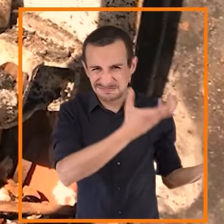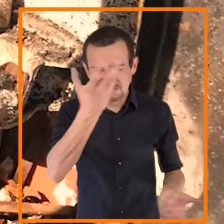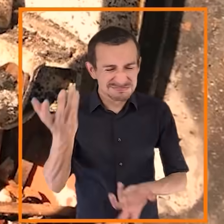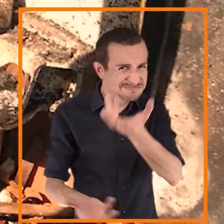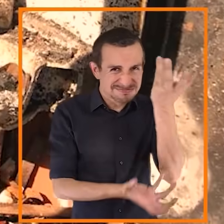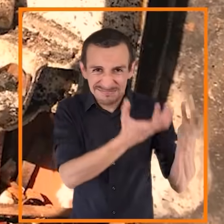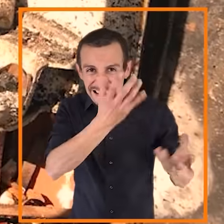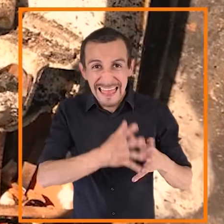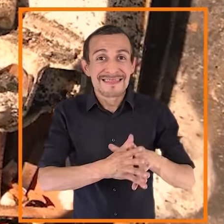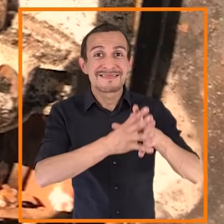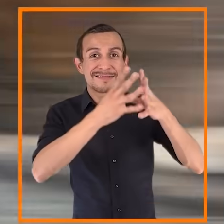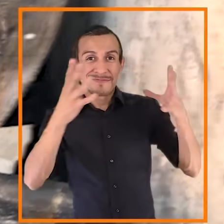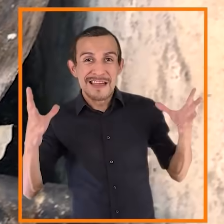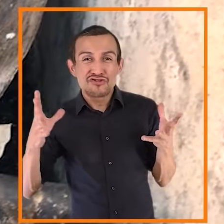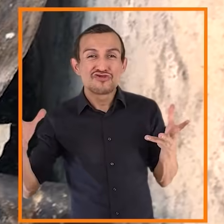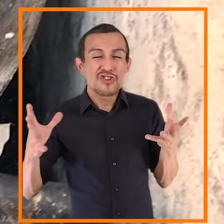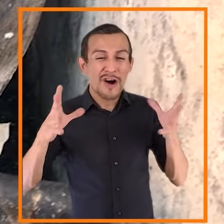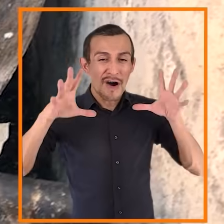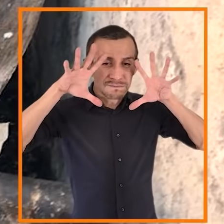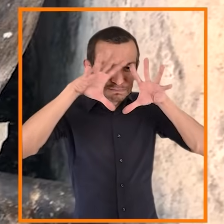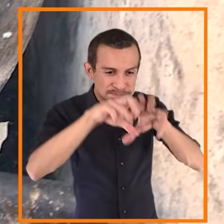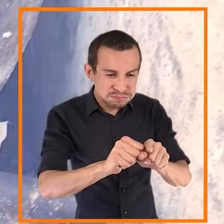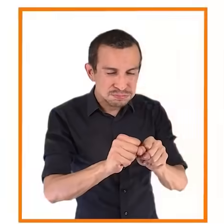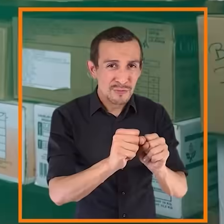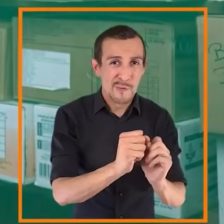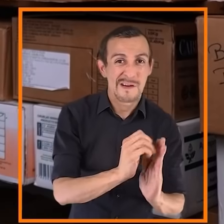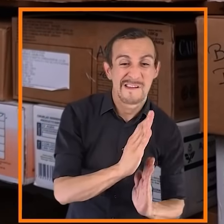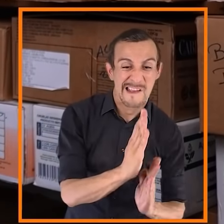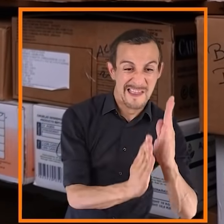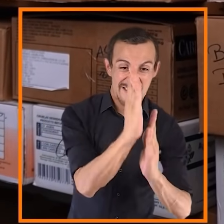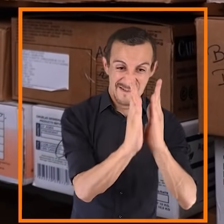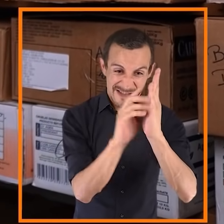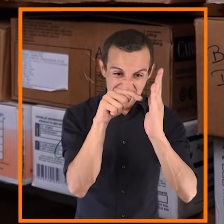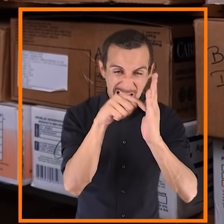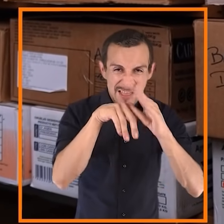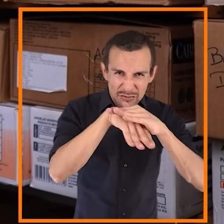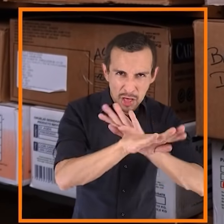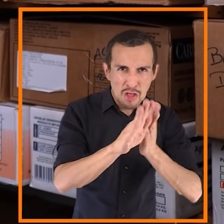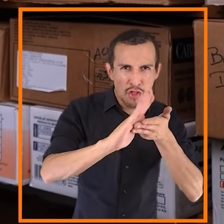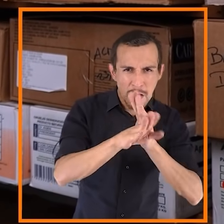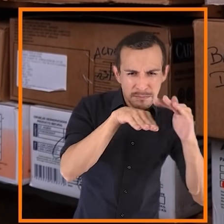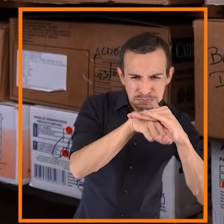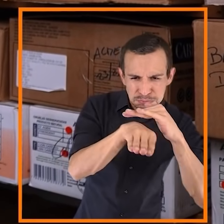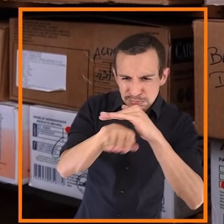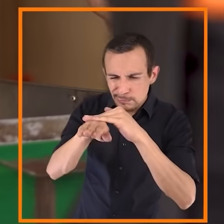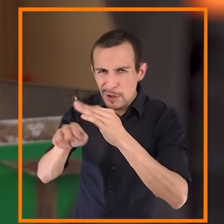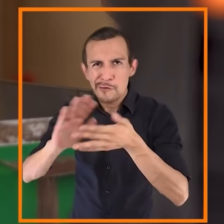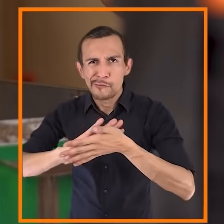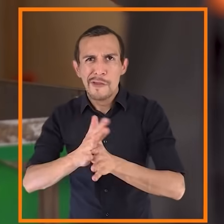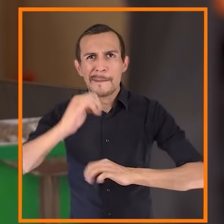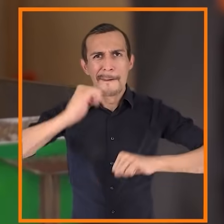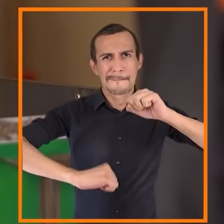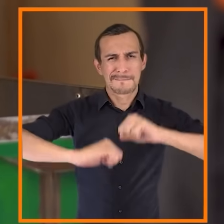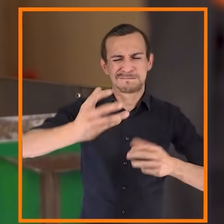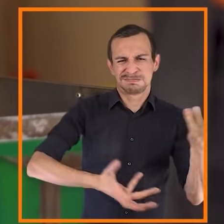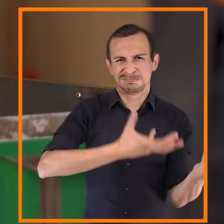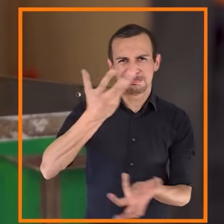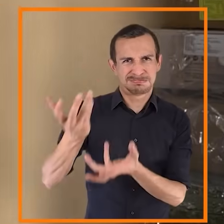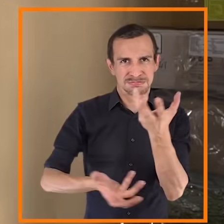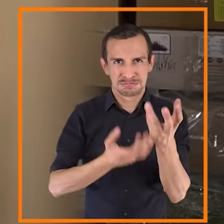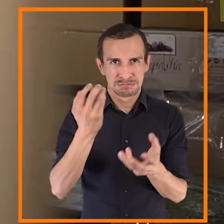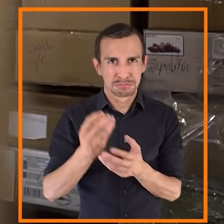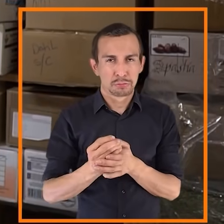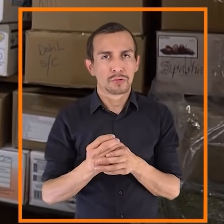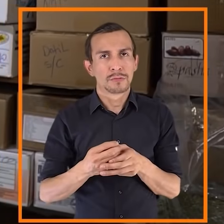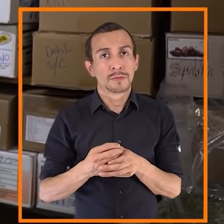fue tanto el incendio que tomó todo lo que era un edificio donde yo tenía toda mi bodega y tenía toda mi maquinaria.